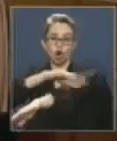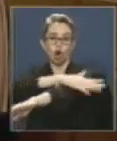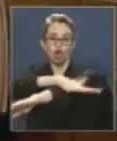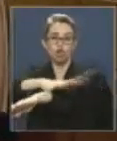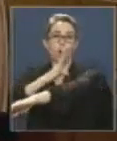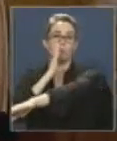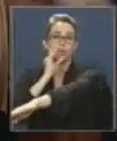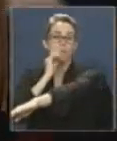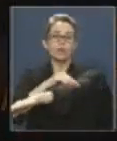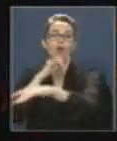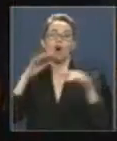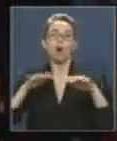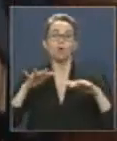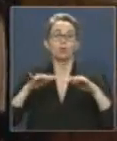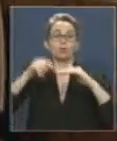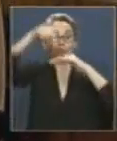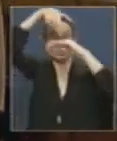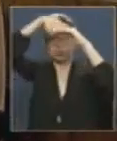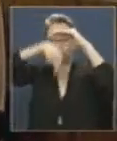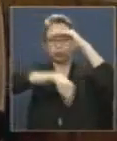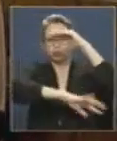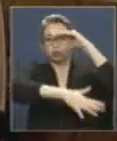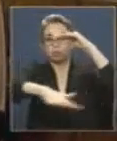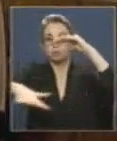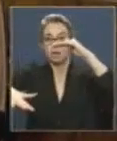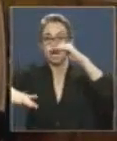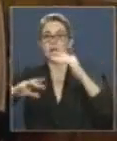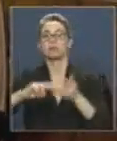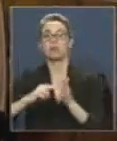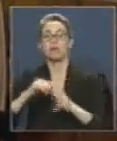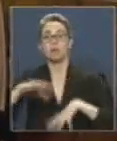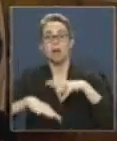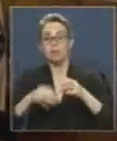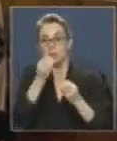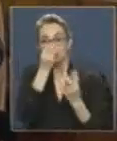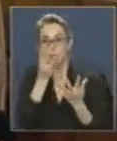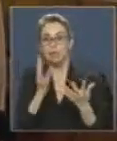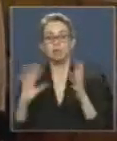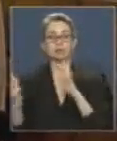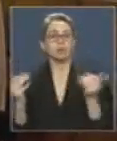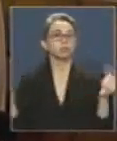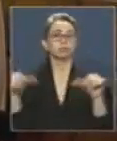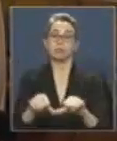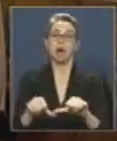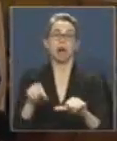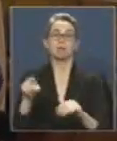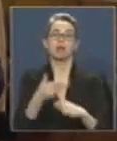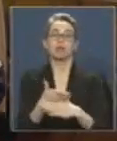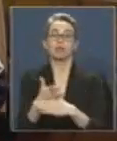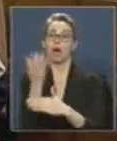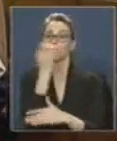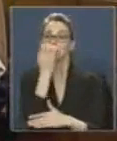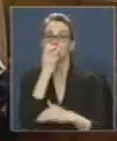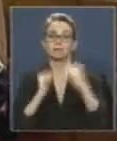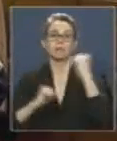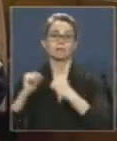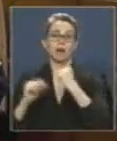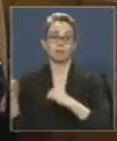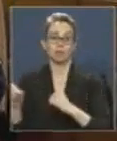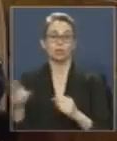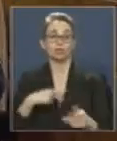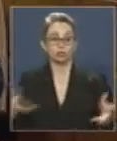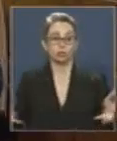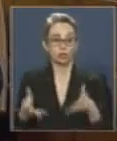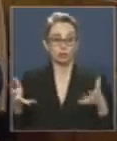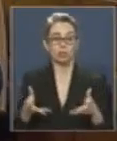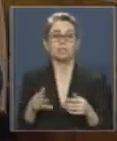como el uso del suelo submarino que afecta a la biodiversidad marina y ambiental. Nosotros, presidente, impulsamos el desarrollo de